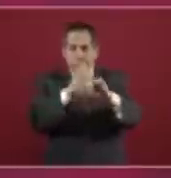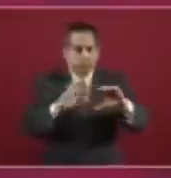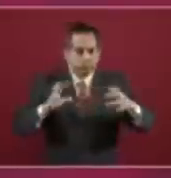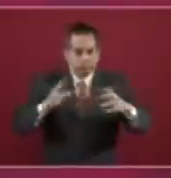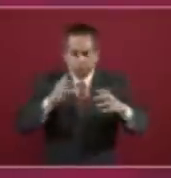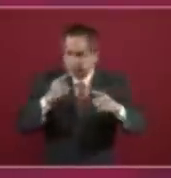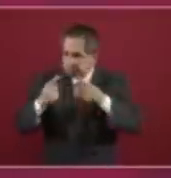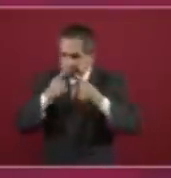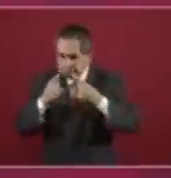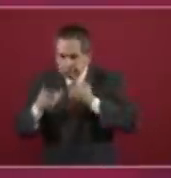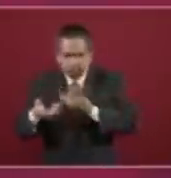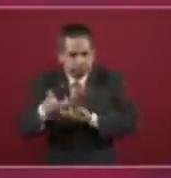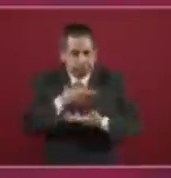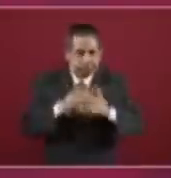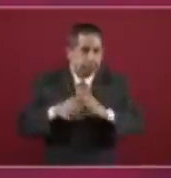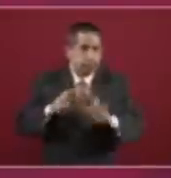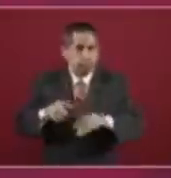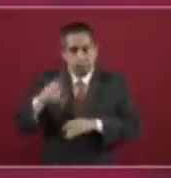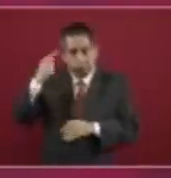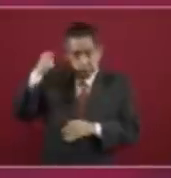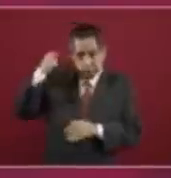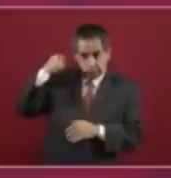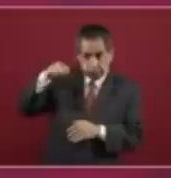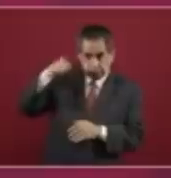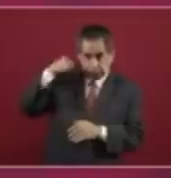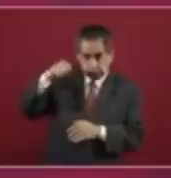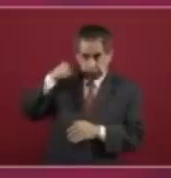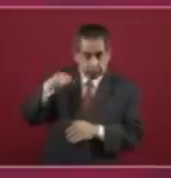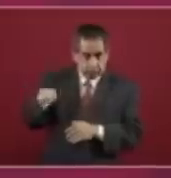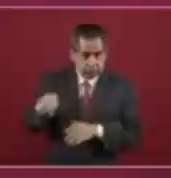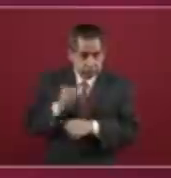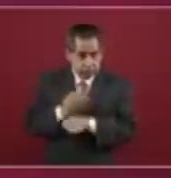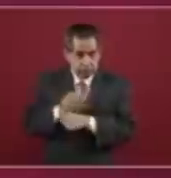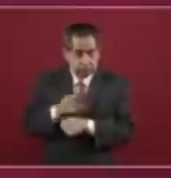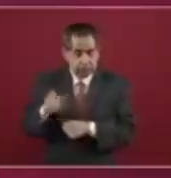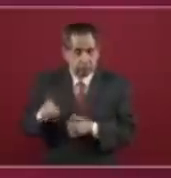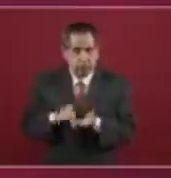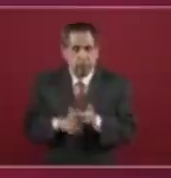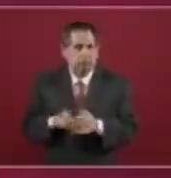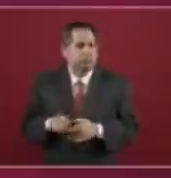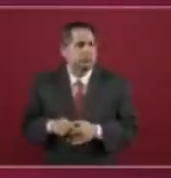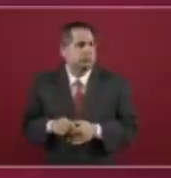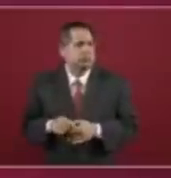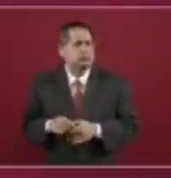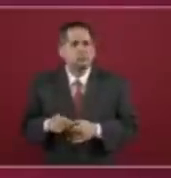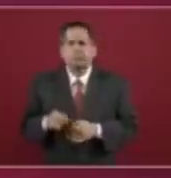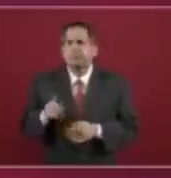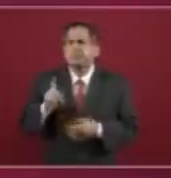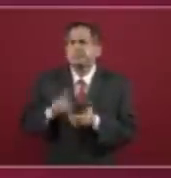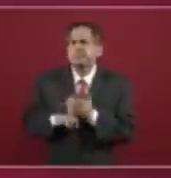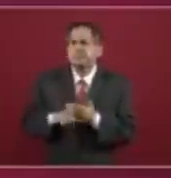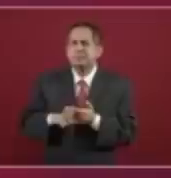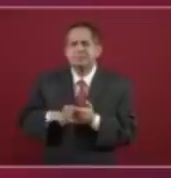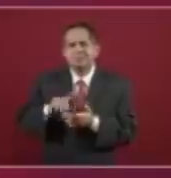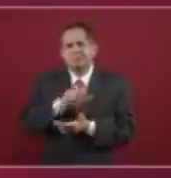y Tabasco tiene en incidencia delictiva,